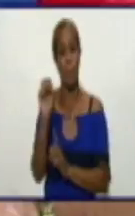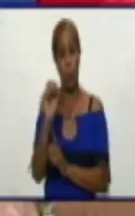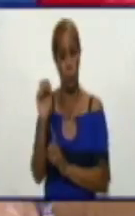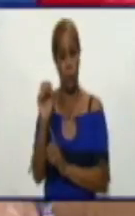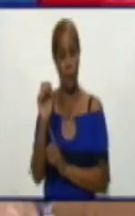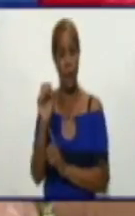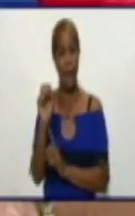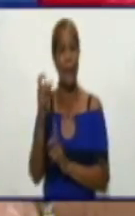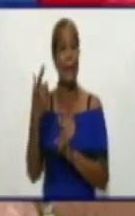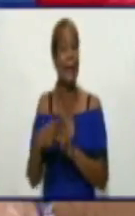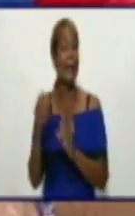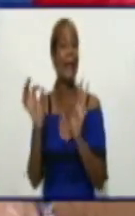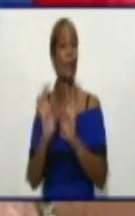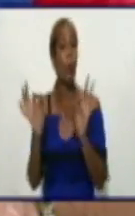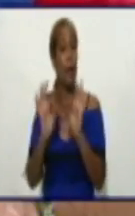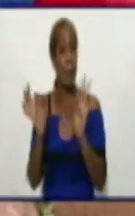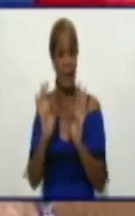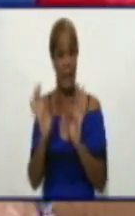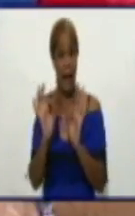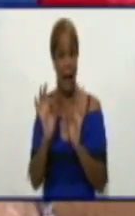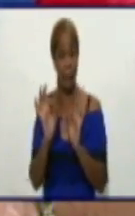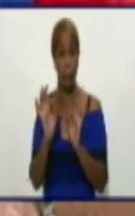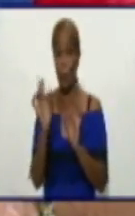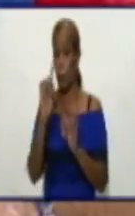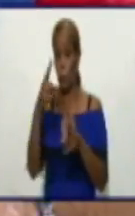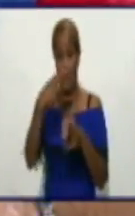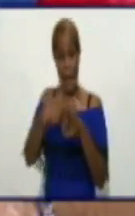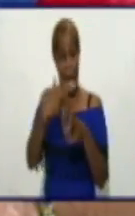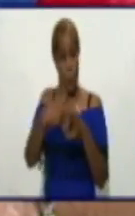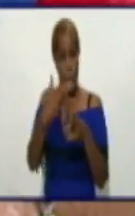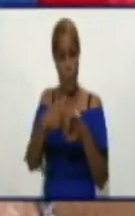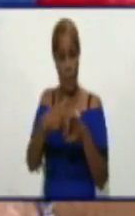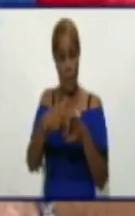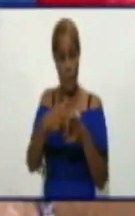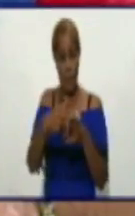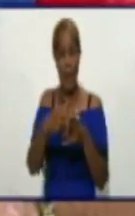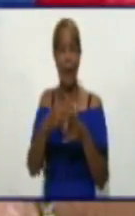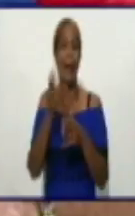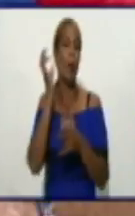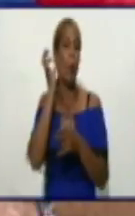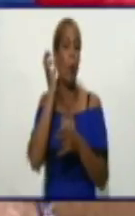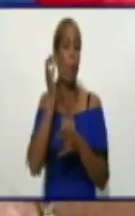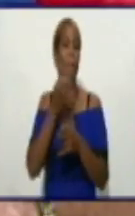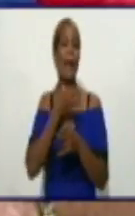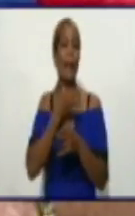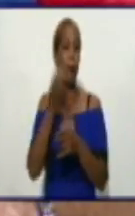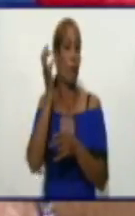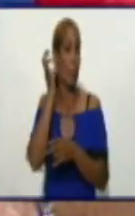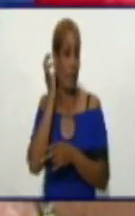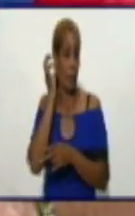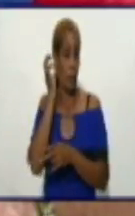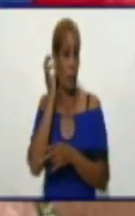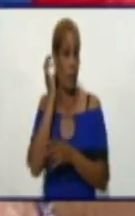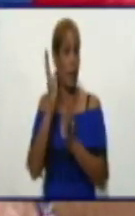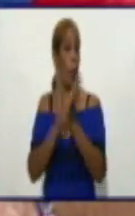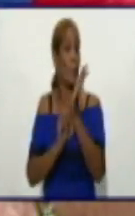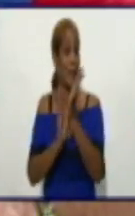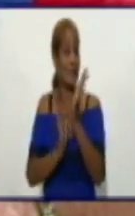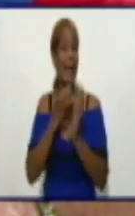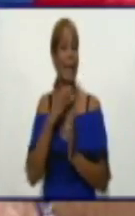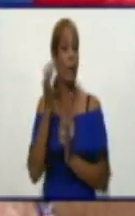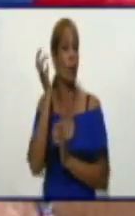sido censado durante los meses de enero y febrero. Pero además, se incluye también en esta parte, que es un aspecto que recoge